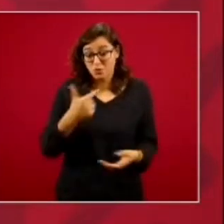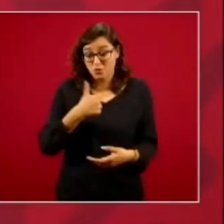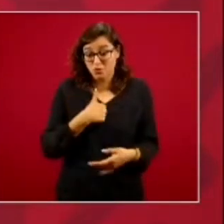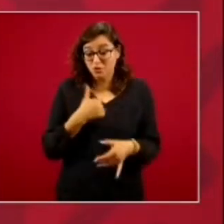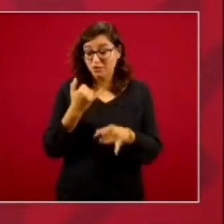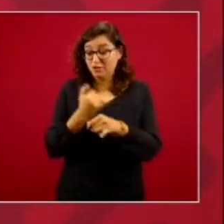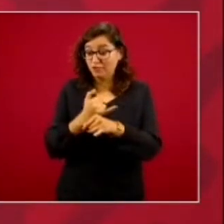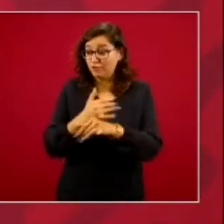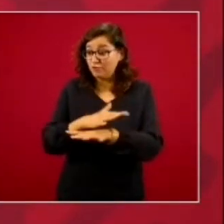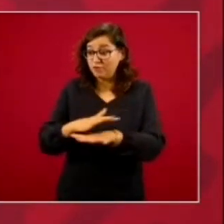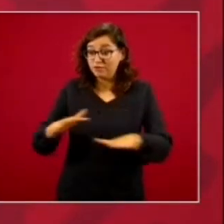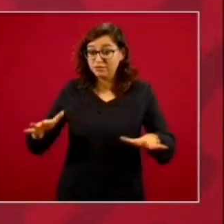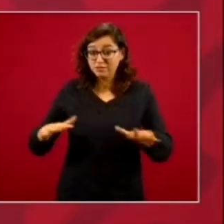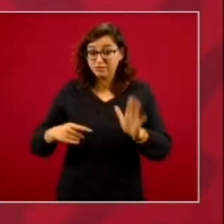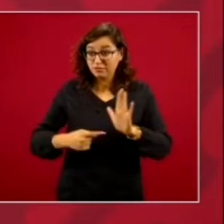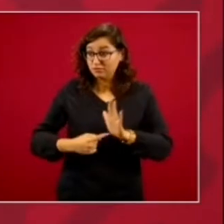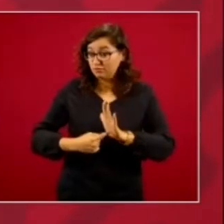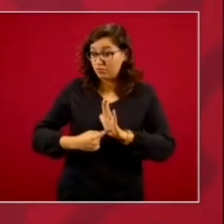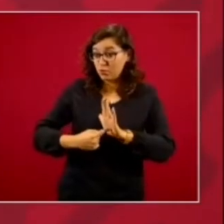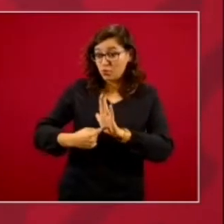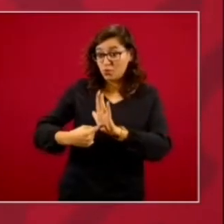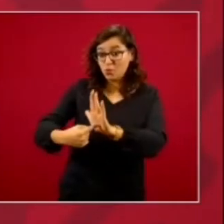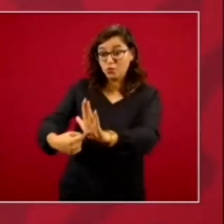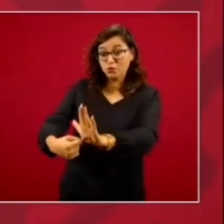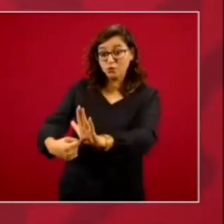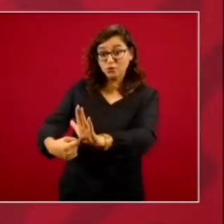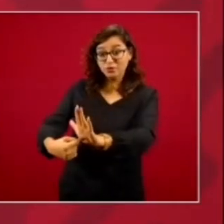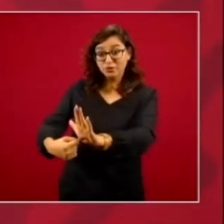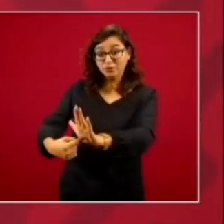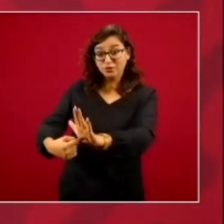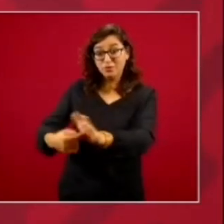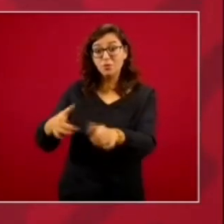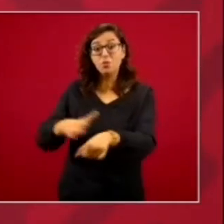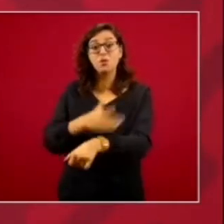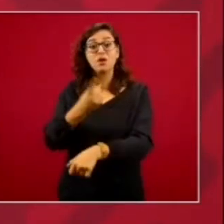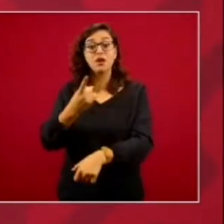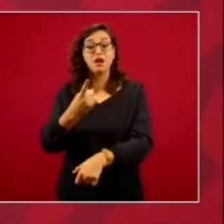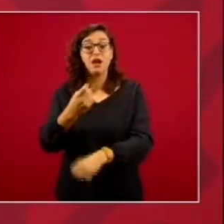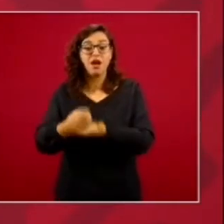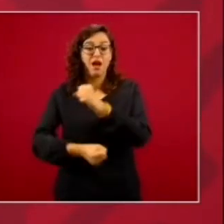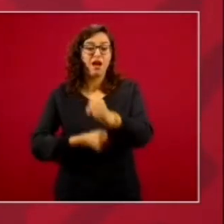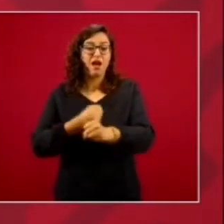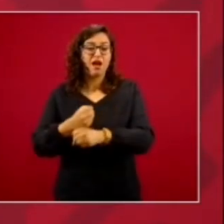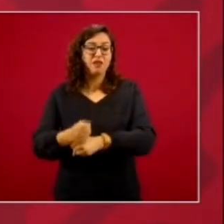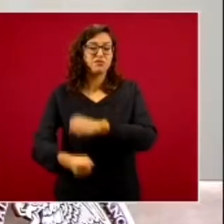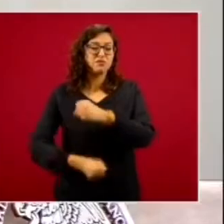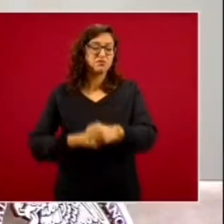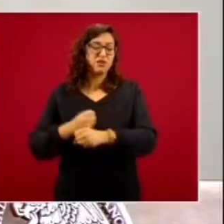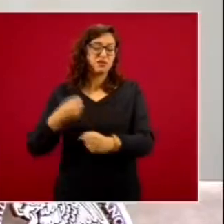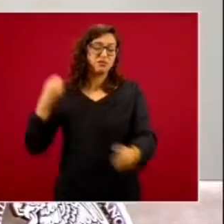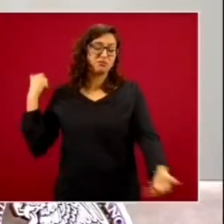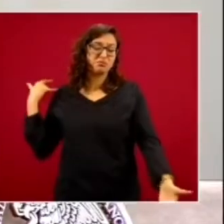información a la gente después de mucho tiempo de silencio.